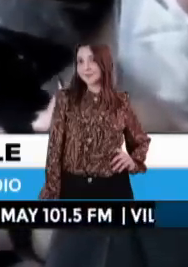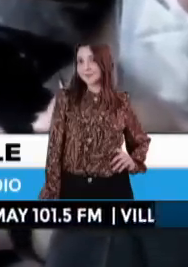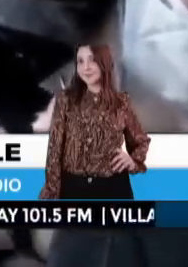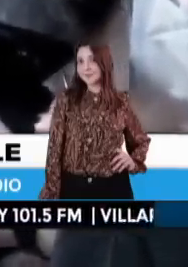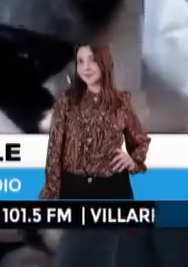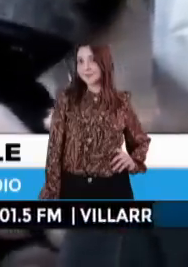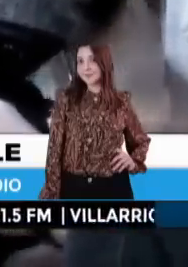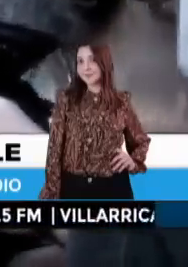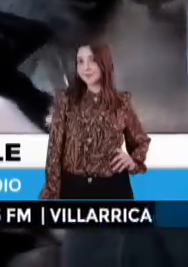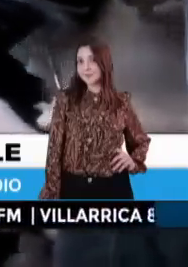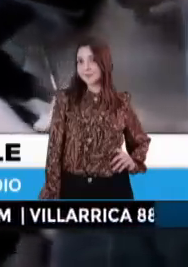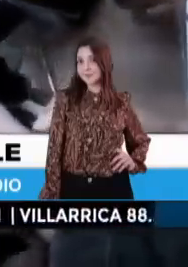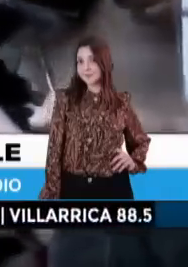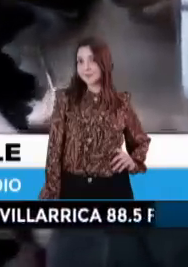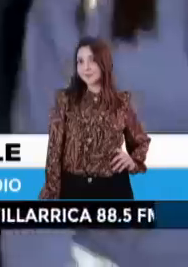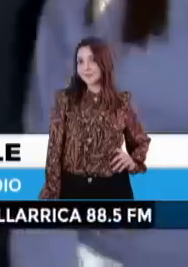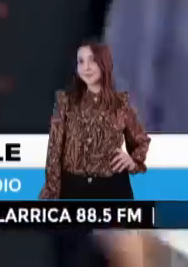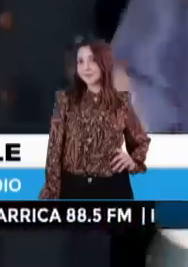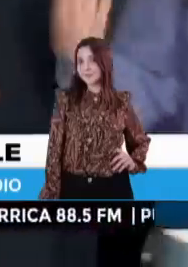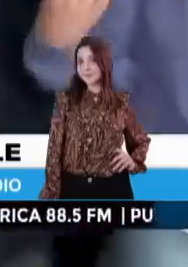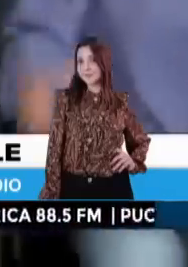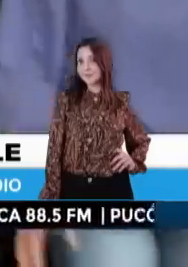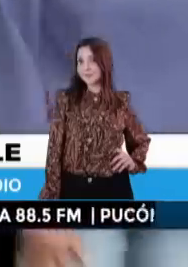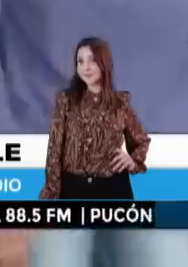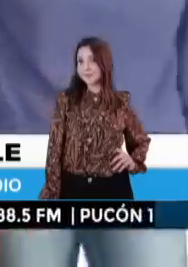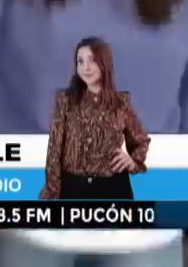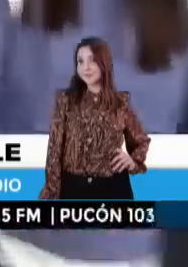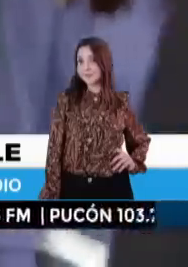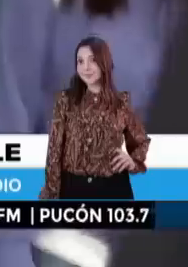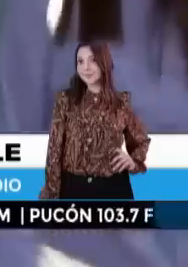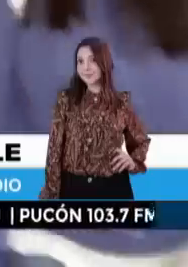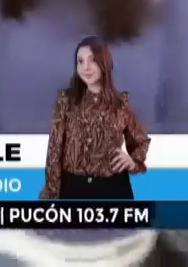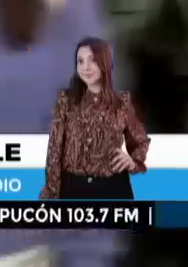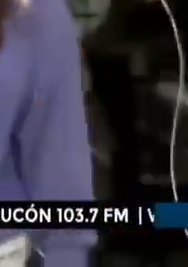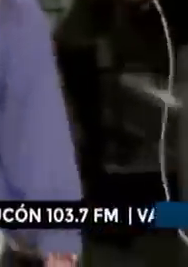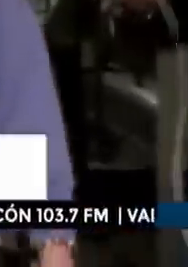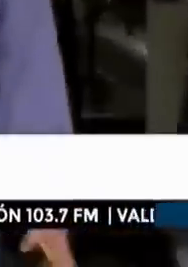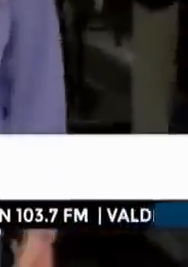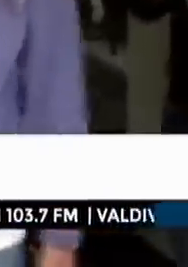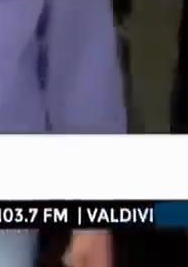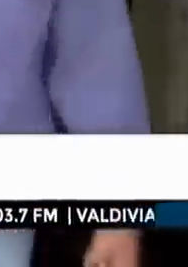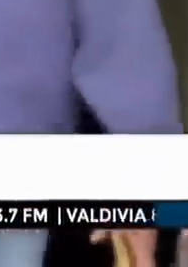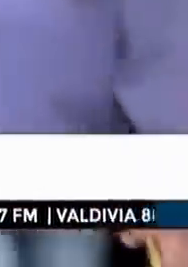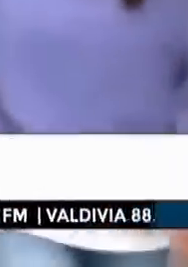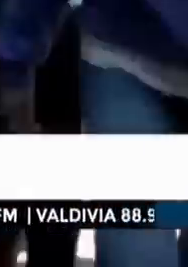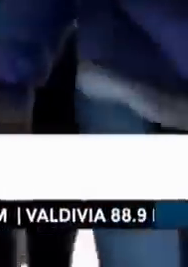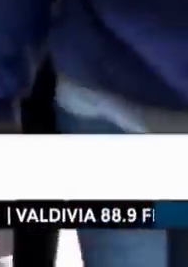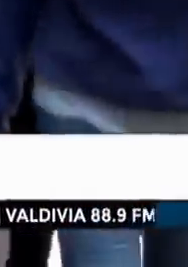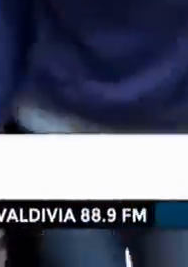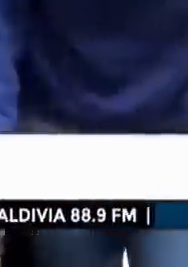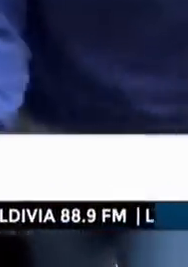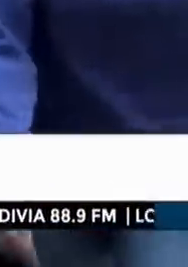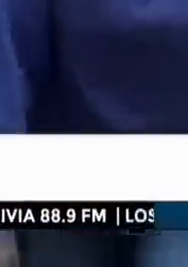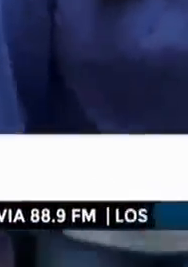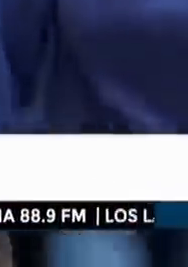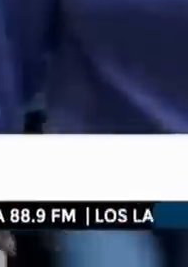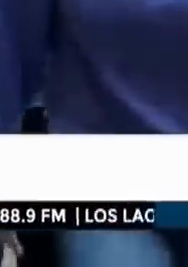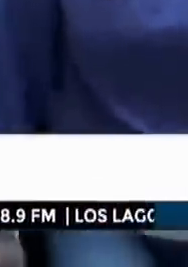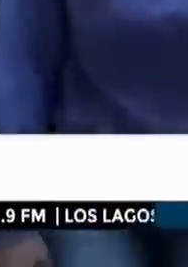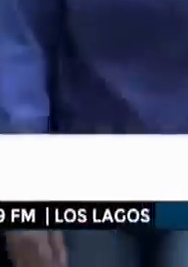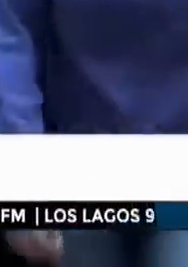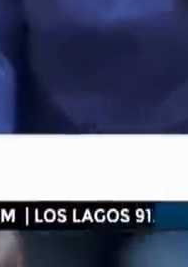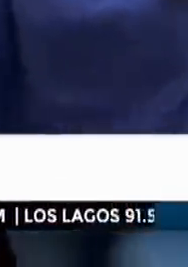apruebe o se rechace, habrá que continuar con el proceso de debate de una Constitución. Yo estoy de acuerdo en eso, lo he dicho varias veces, he dicho que realmente